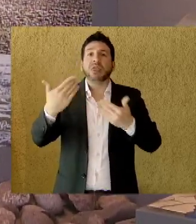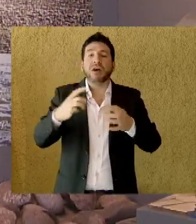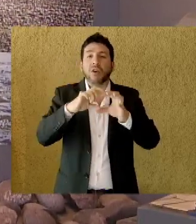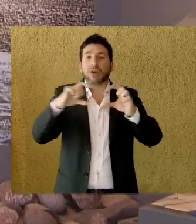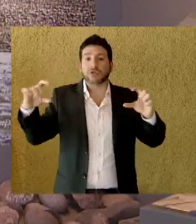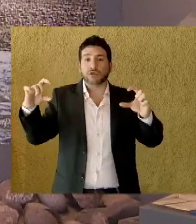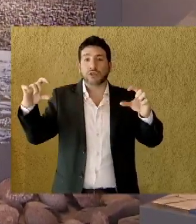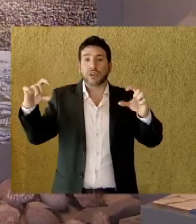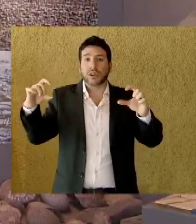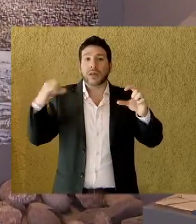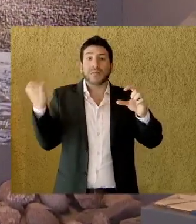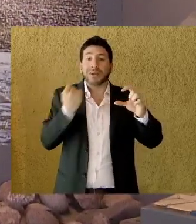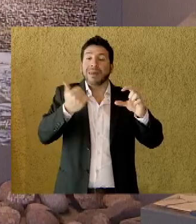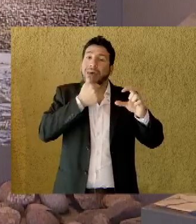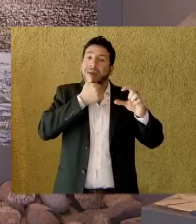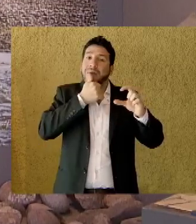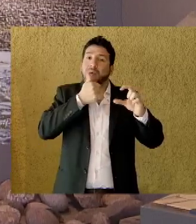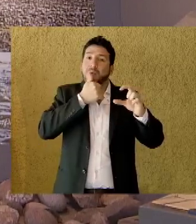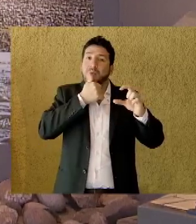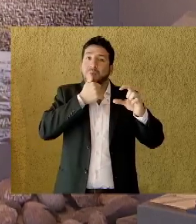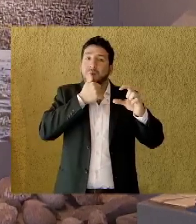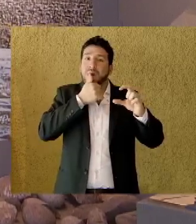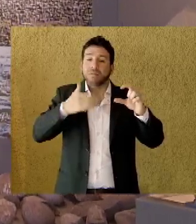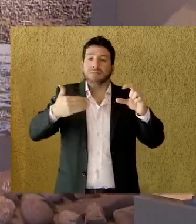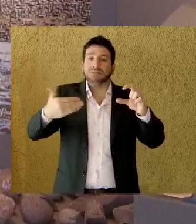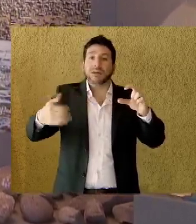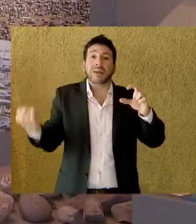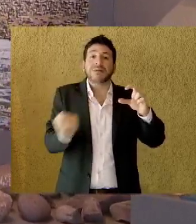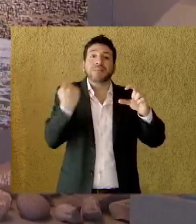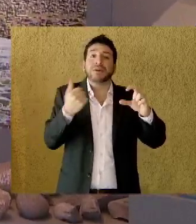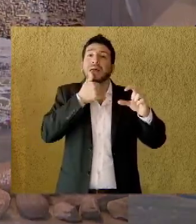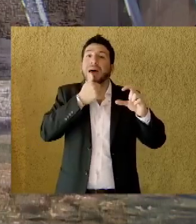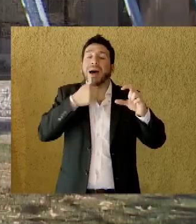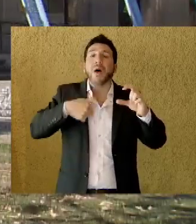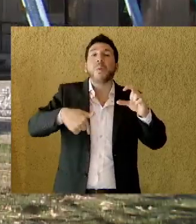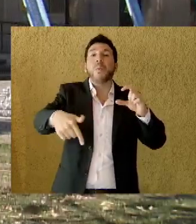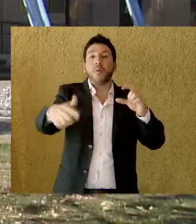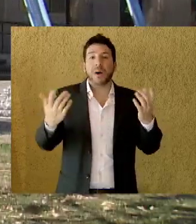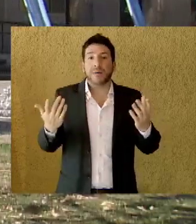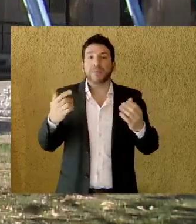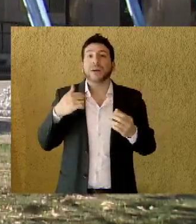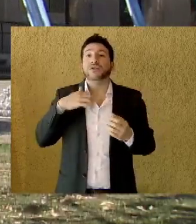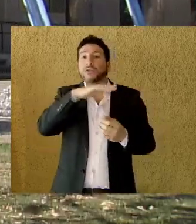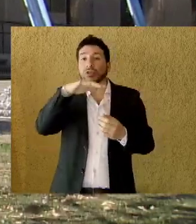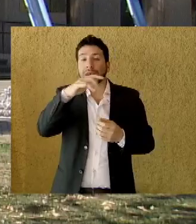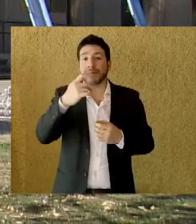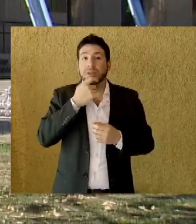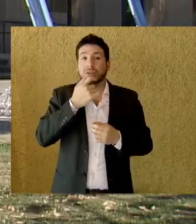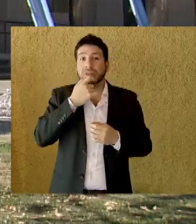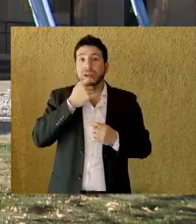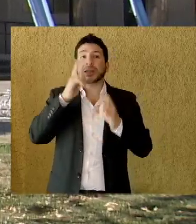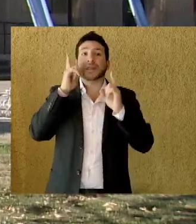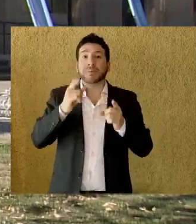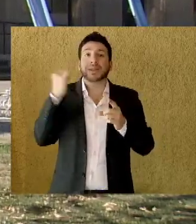del aprovechamiento del recurso hídrico y del agua. La importancia de esto es importante en nuestra sociedad y siempre también es